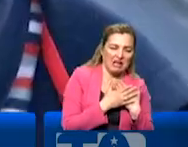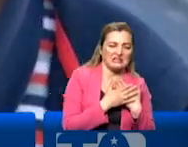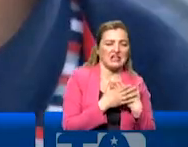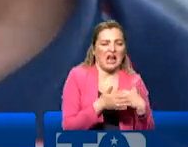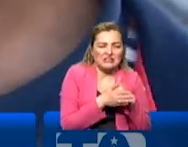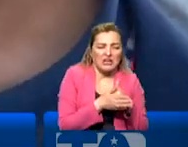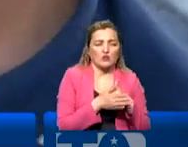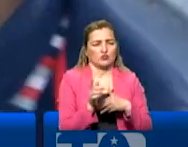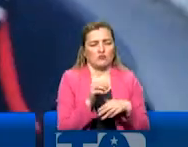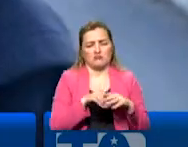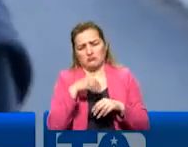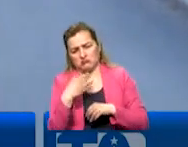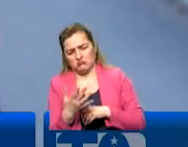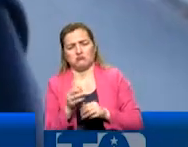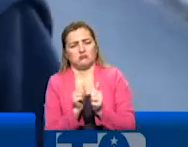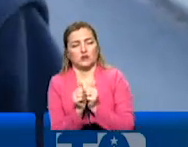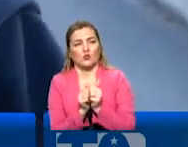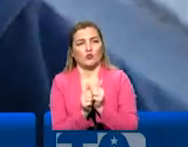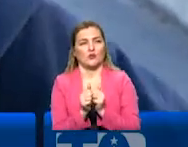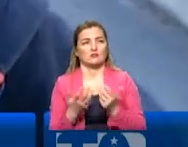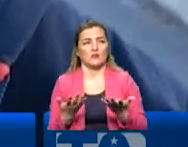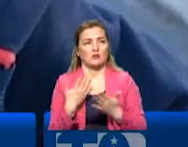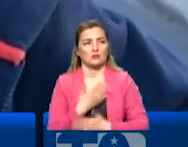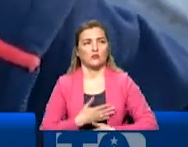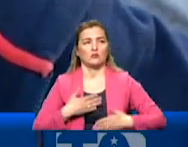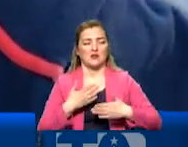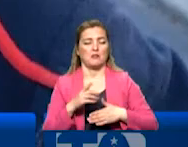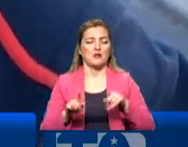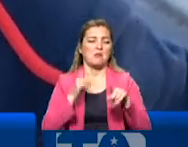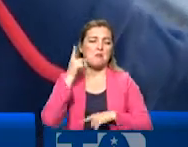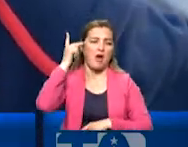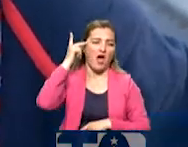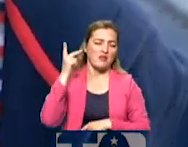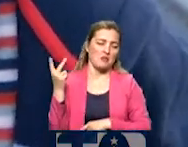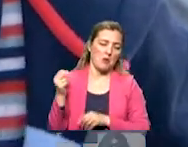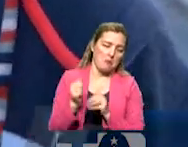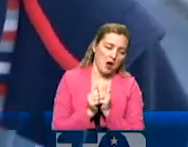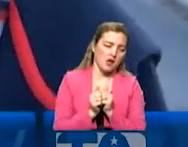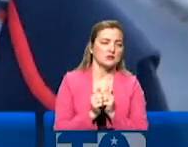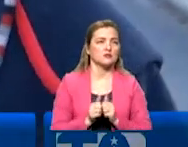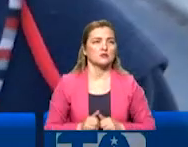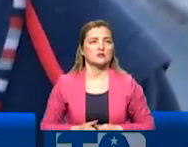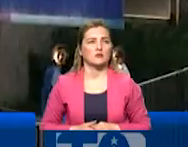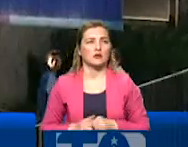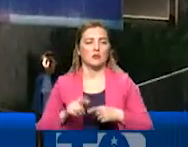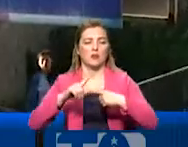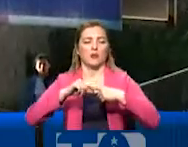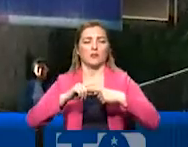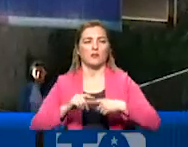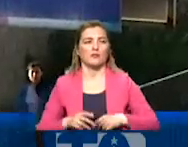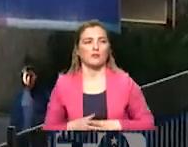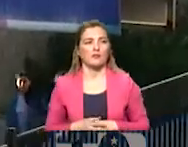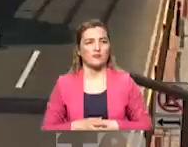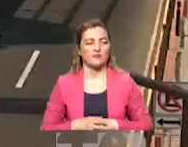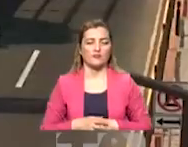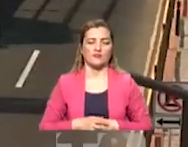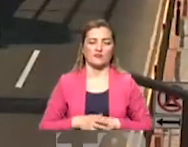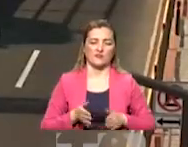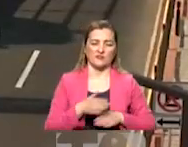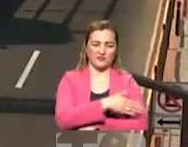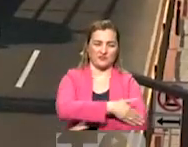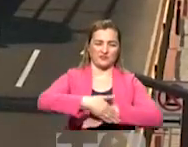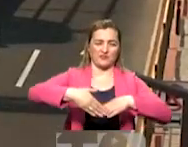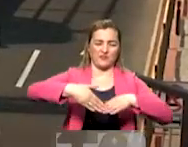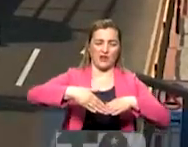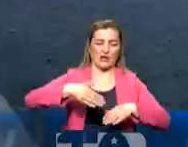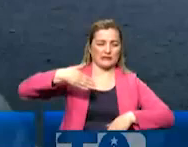deporte. Sí, pasaba muy bien, a veces venimos con mis padres, a veces con mi prima. Esta prolongación de la Simón Bolívar,